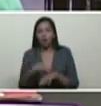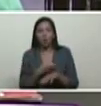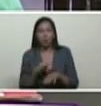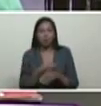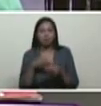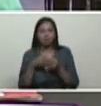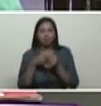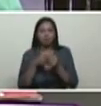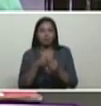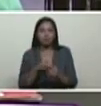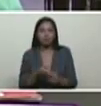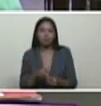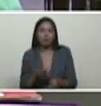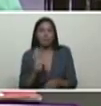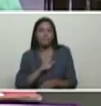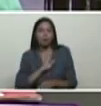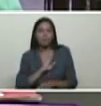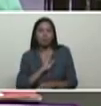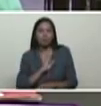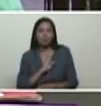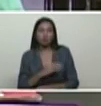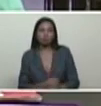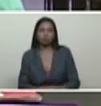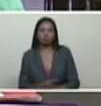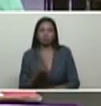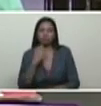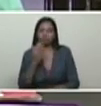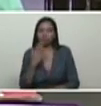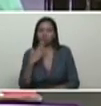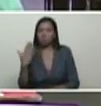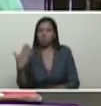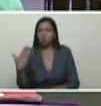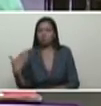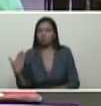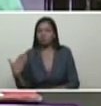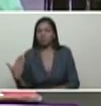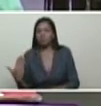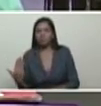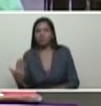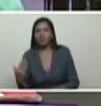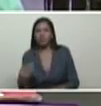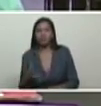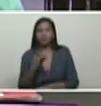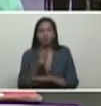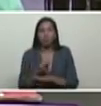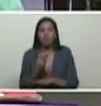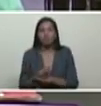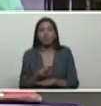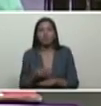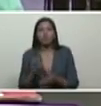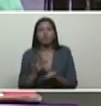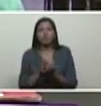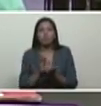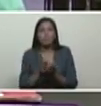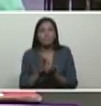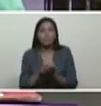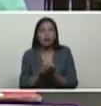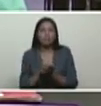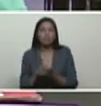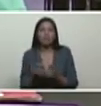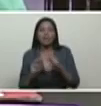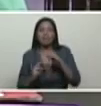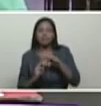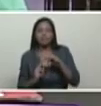derecha incapaz, inútil. El estado Anzoátegui, Nueva Esparta, Táchira y Mérida.